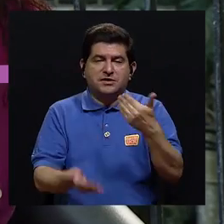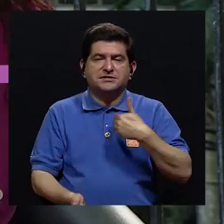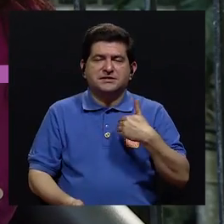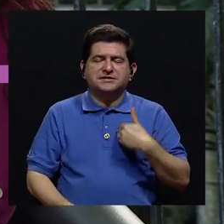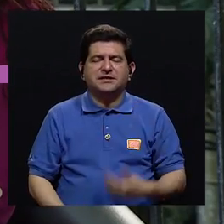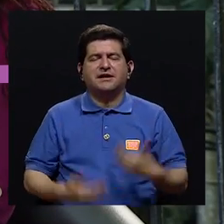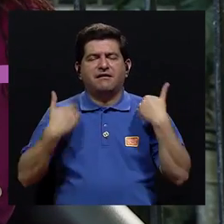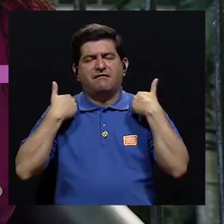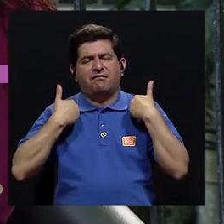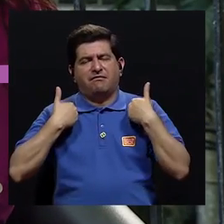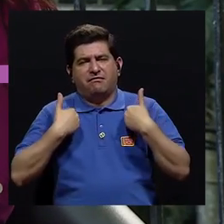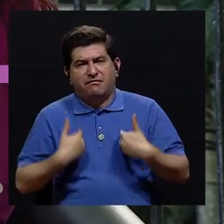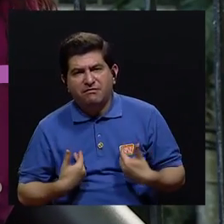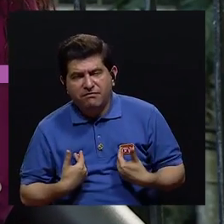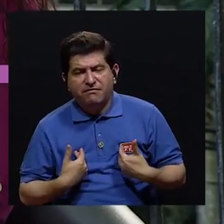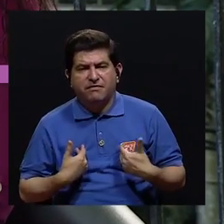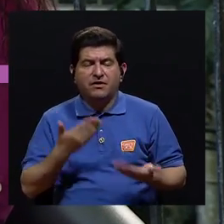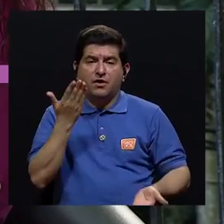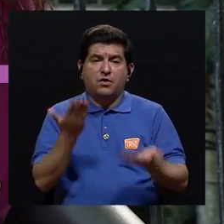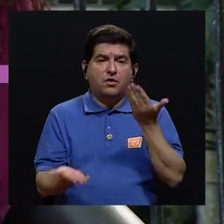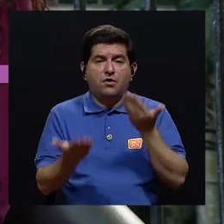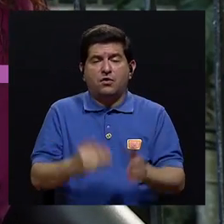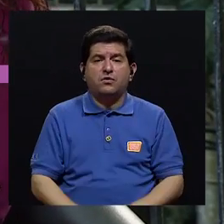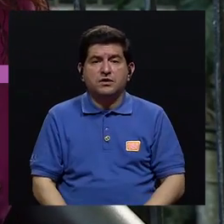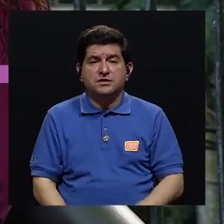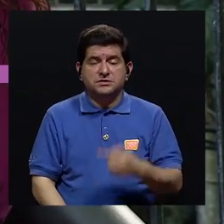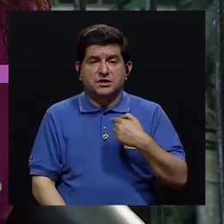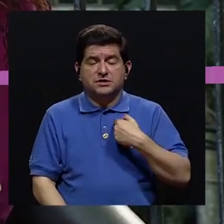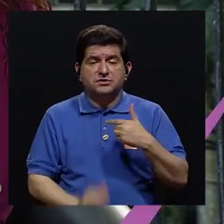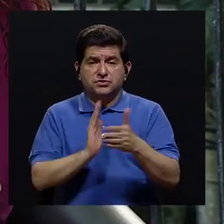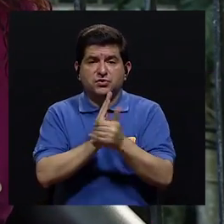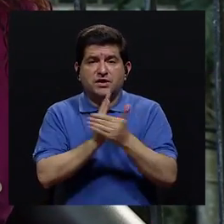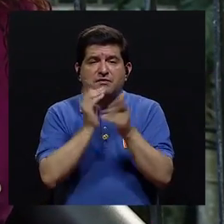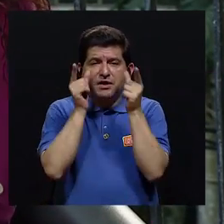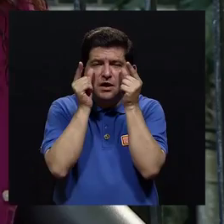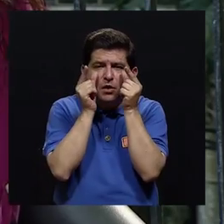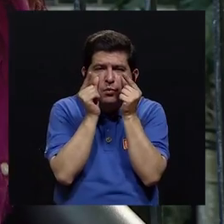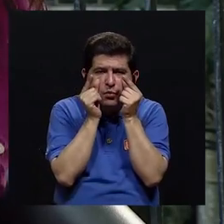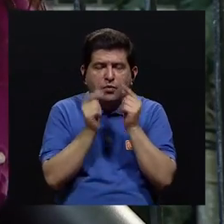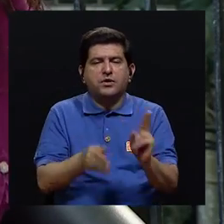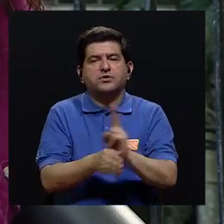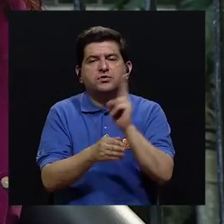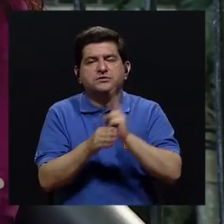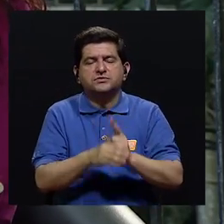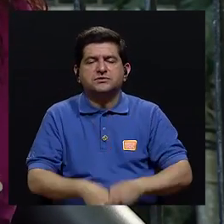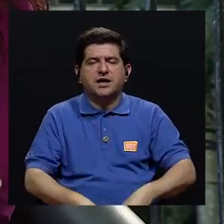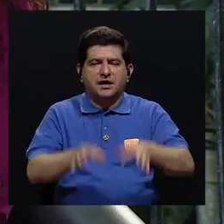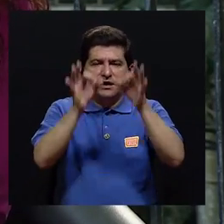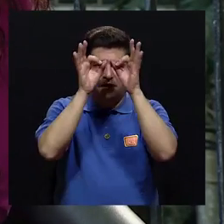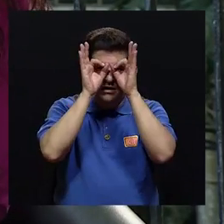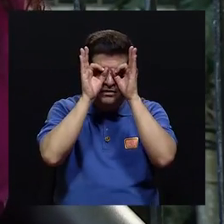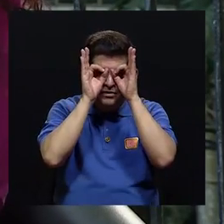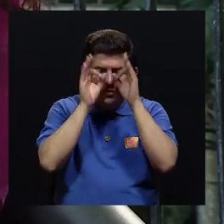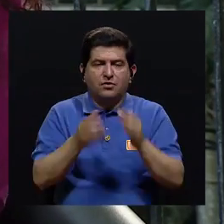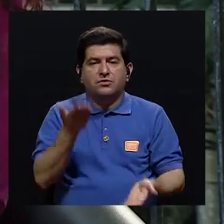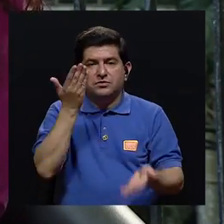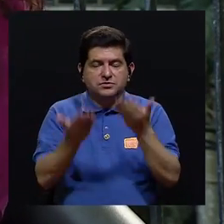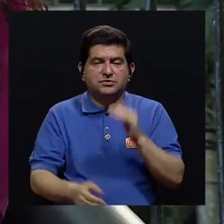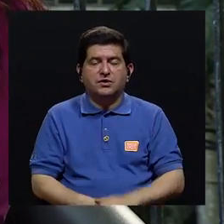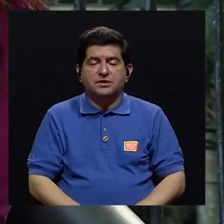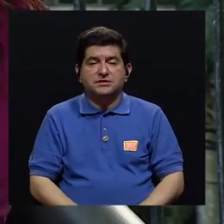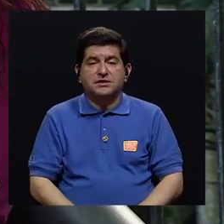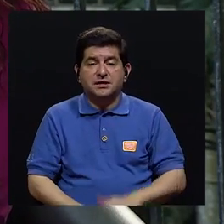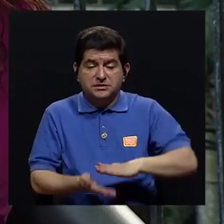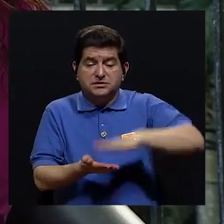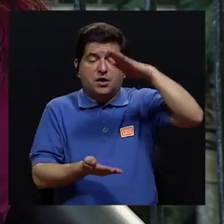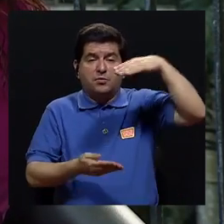tener alguna fatiga o tener alguna pérdida de mi capacidad. Entonces ya tengo que empezar a utilizar lentes o incrementar